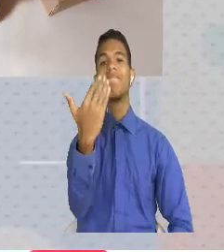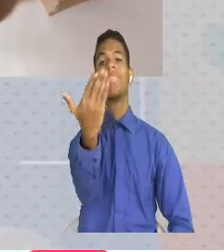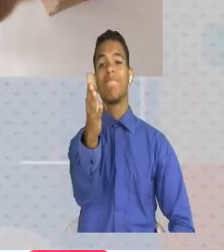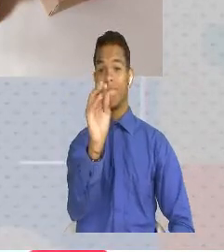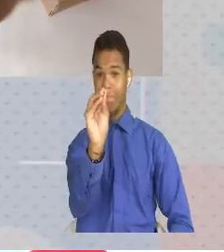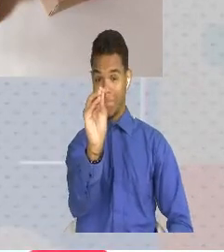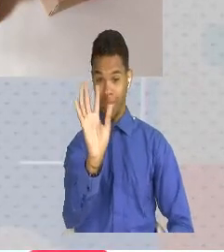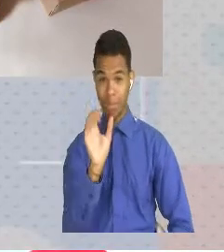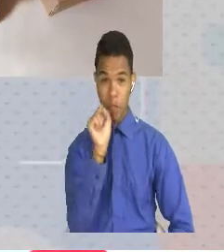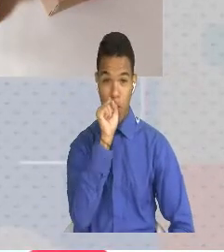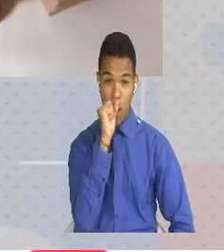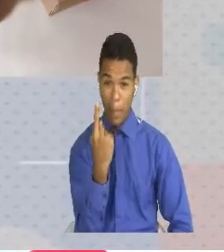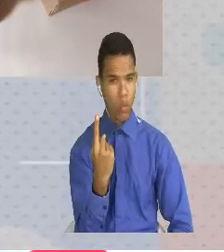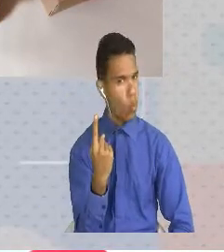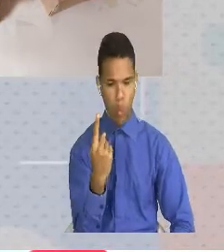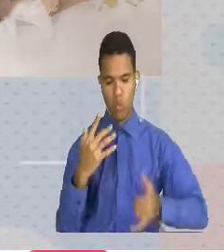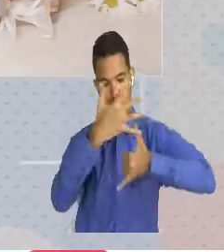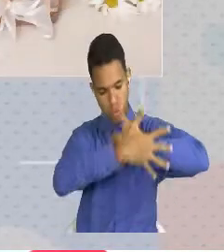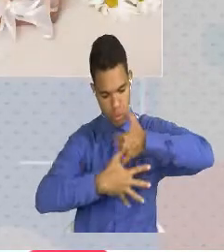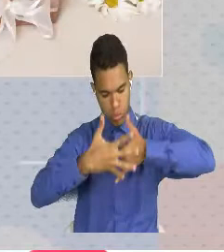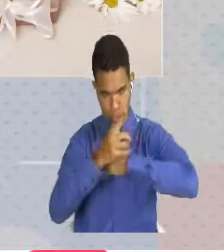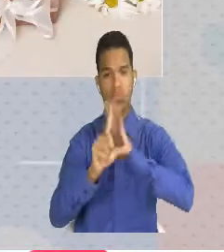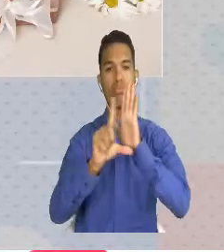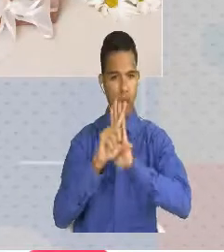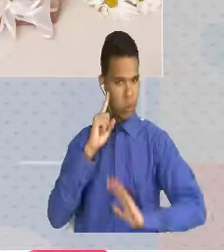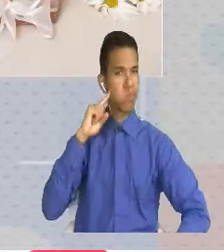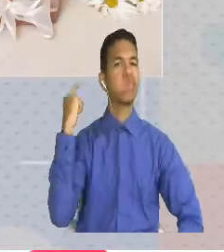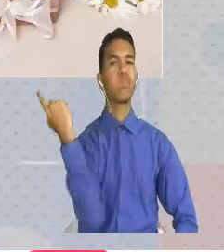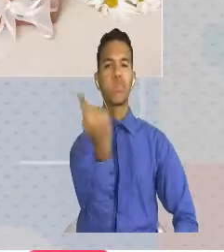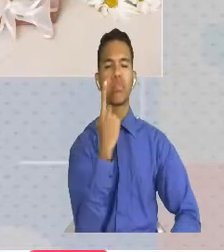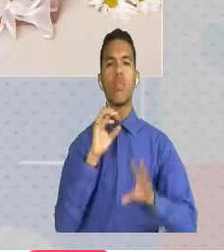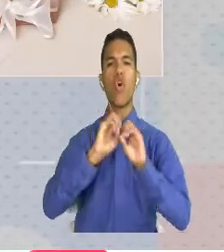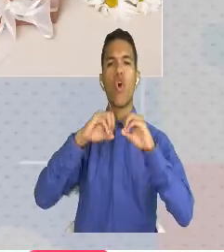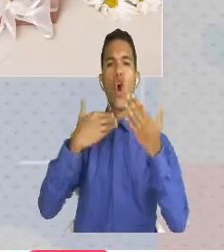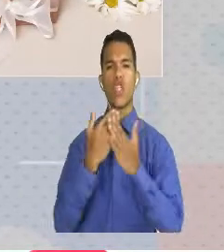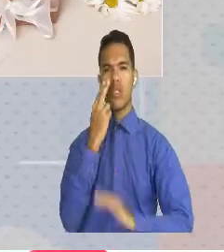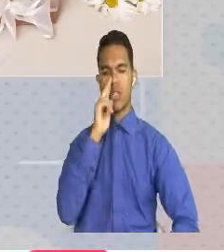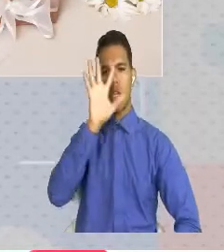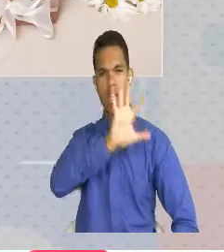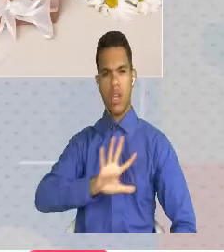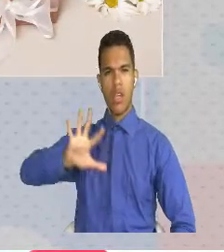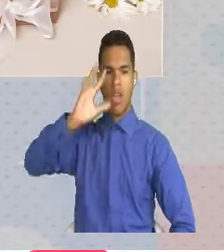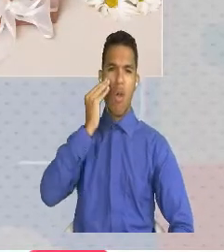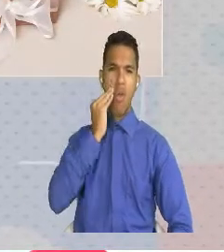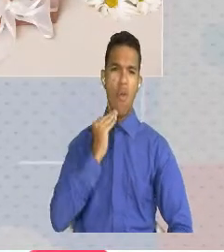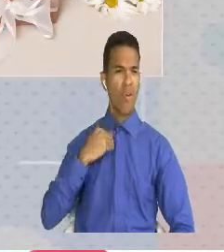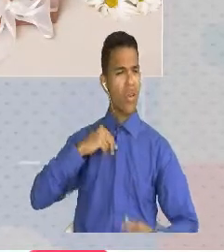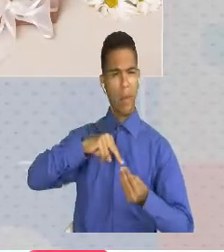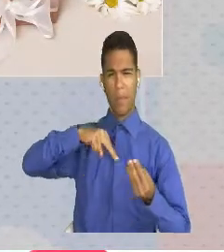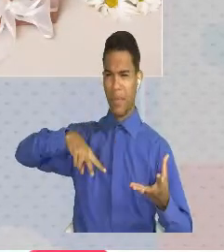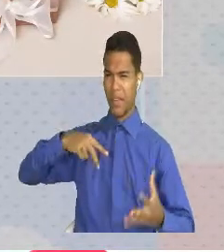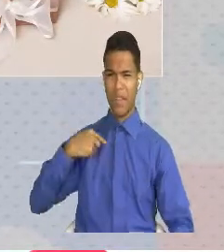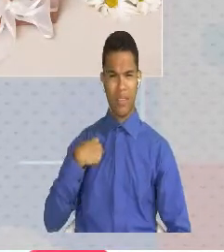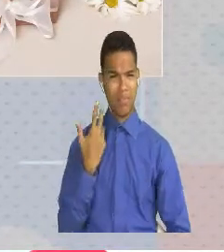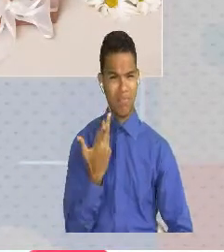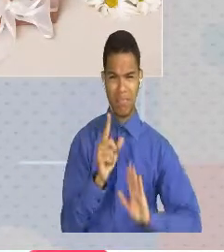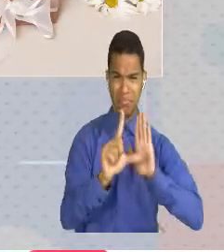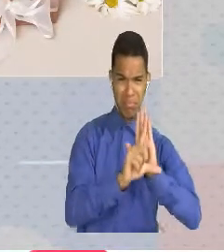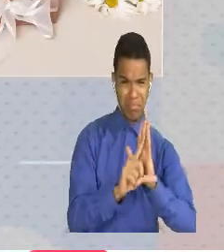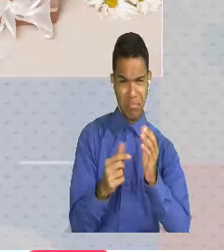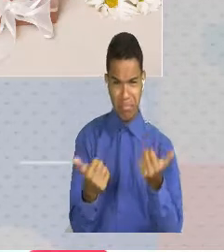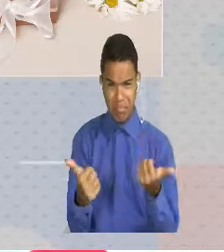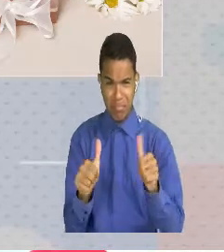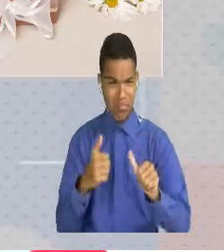en todo el país por ley existe el Consejo Municipal de Juventud. Estoy desactualizada, ya no sé qué ley los está porque ya ni siquiera me